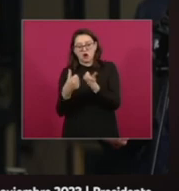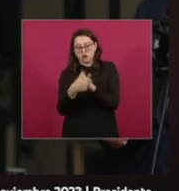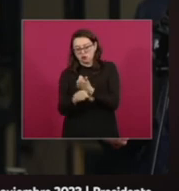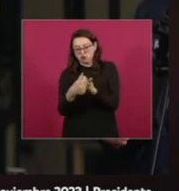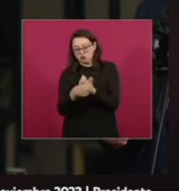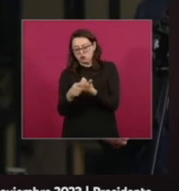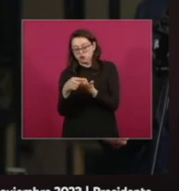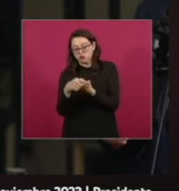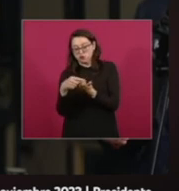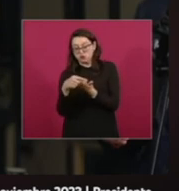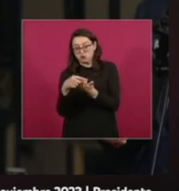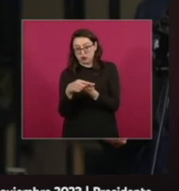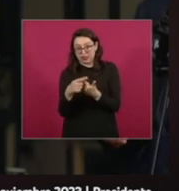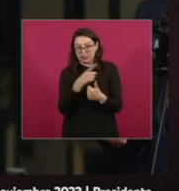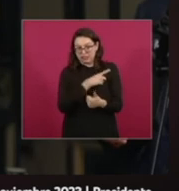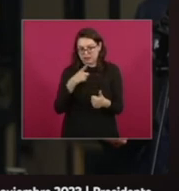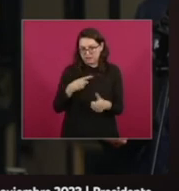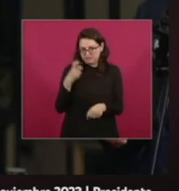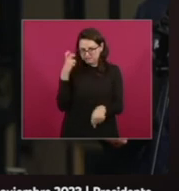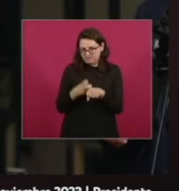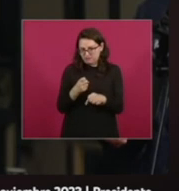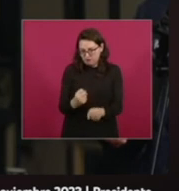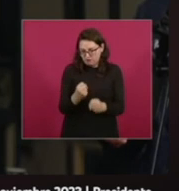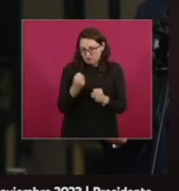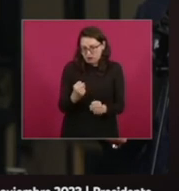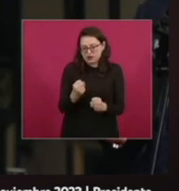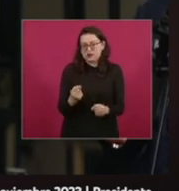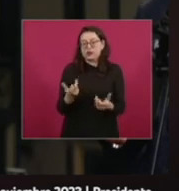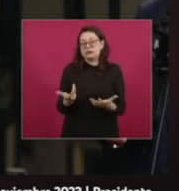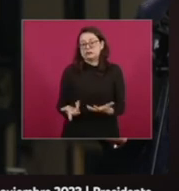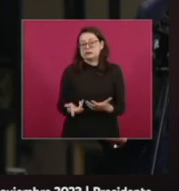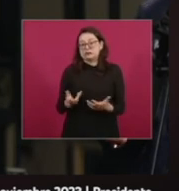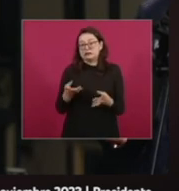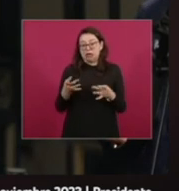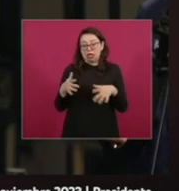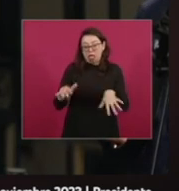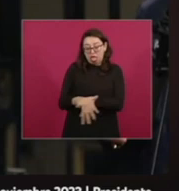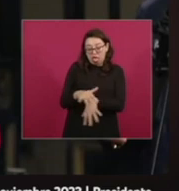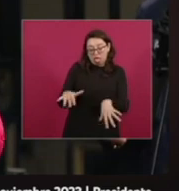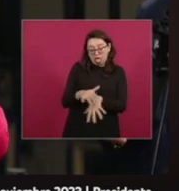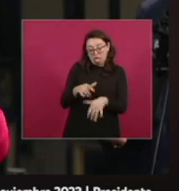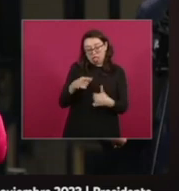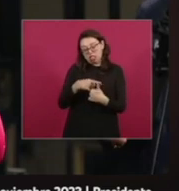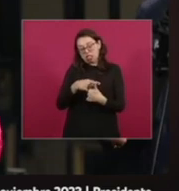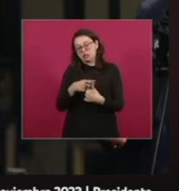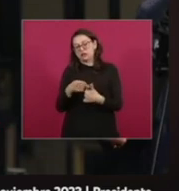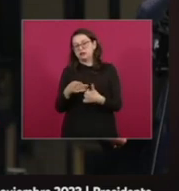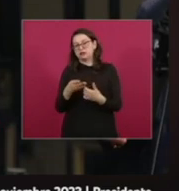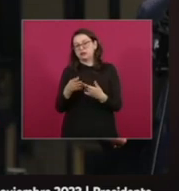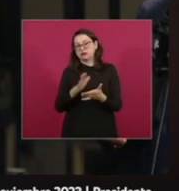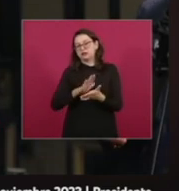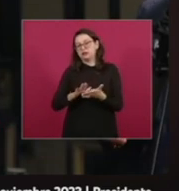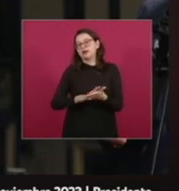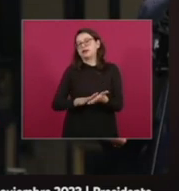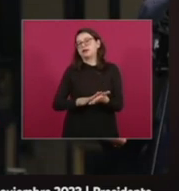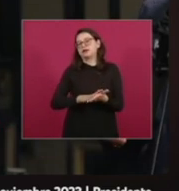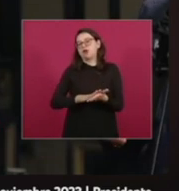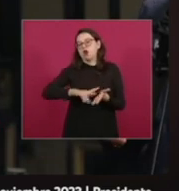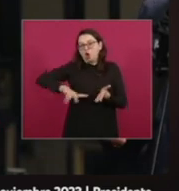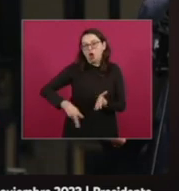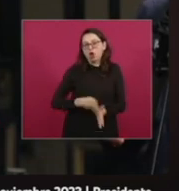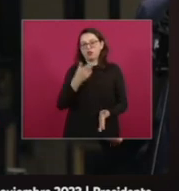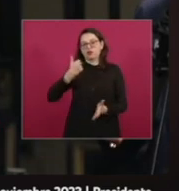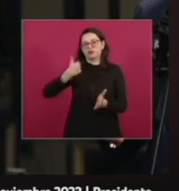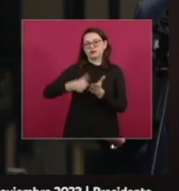la calidad, se borra rápido y esto permitiría fraudes, o cuando se sobreproduce las